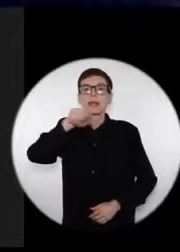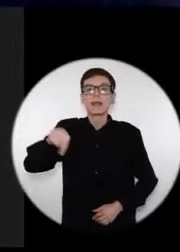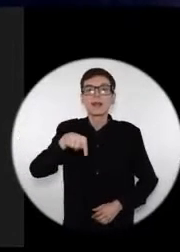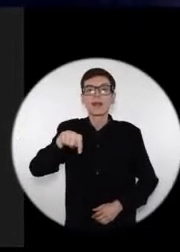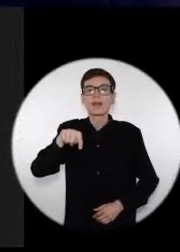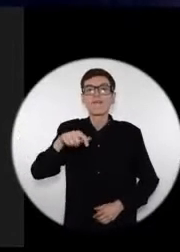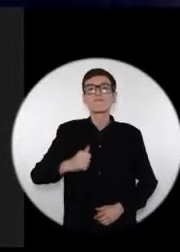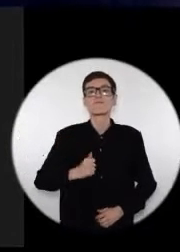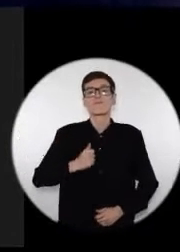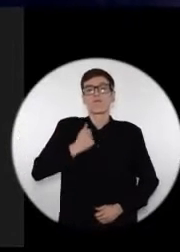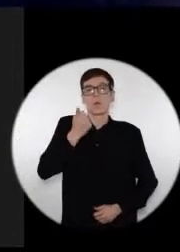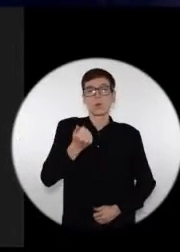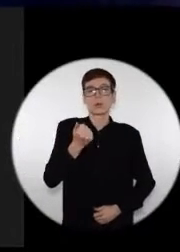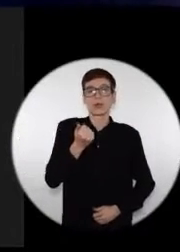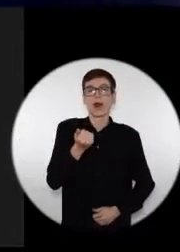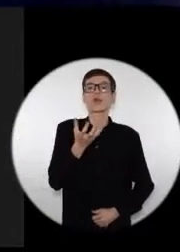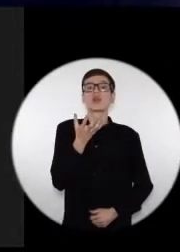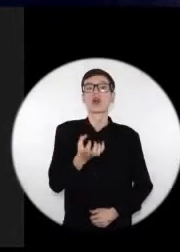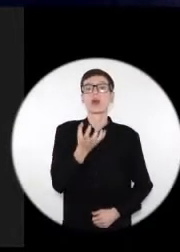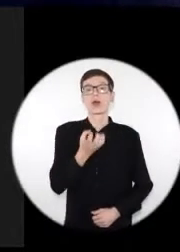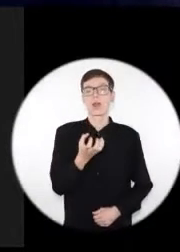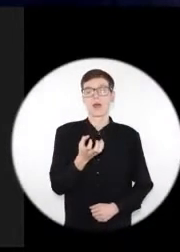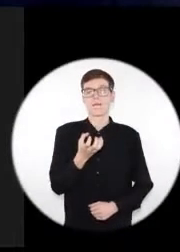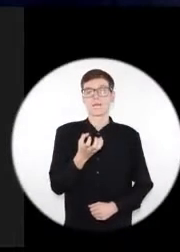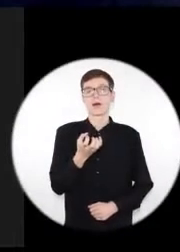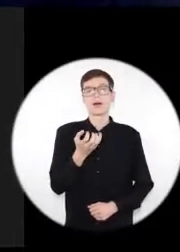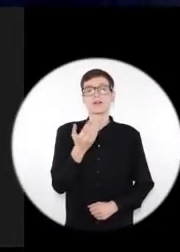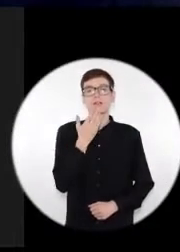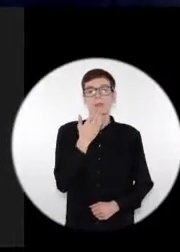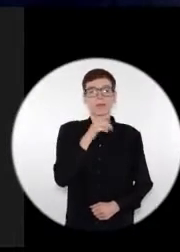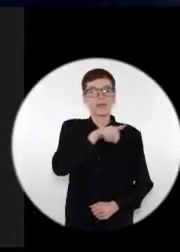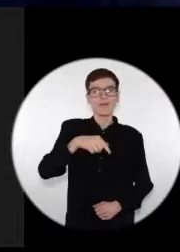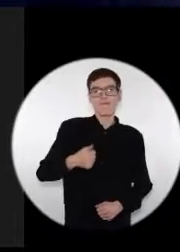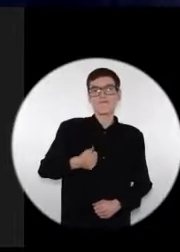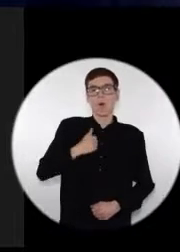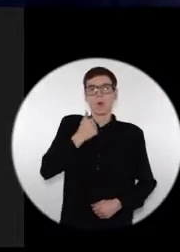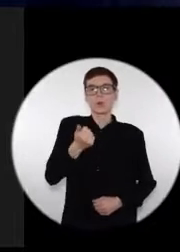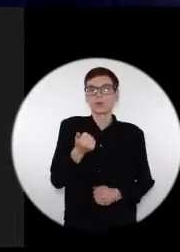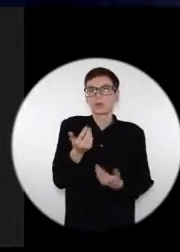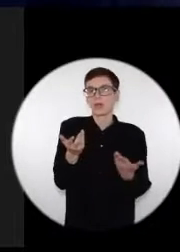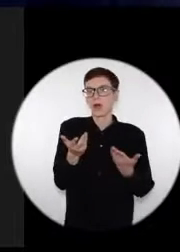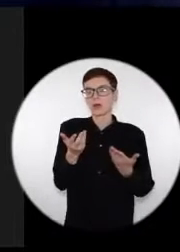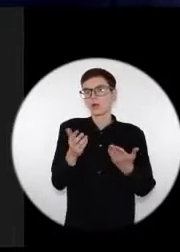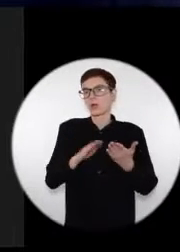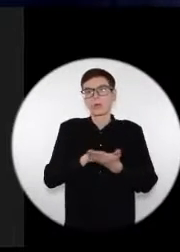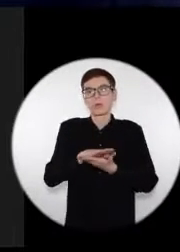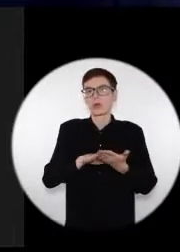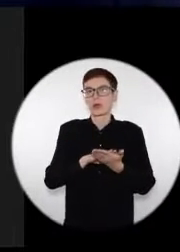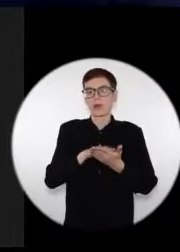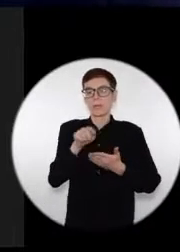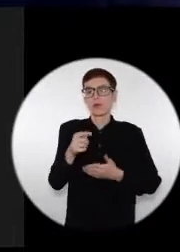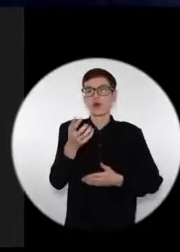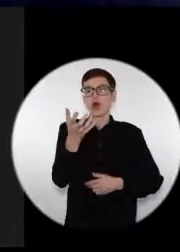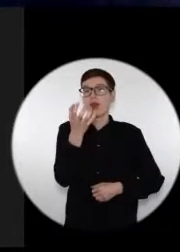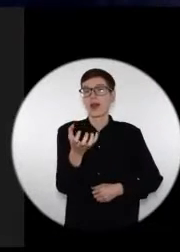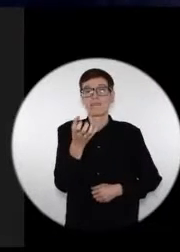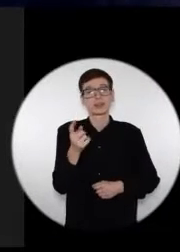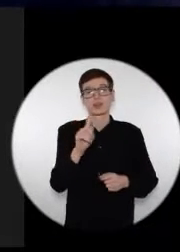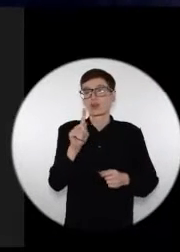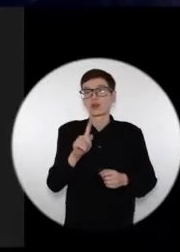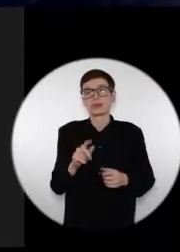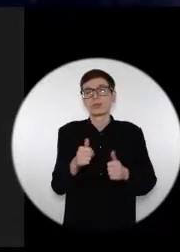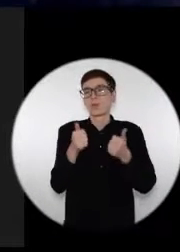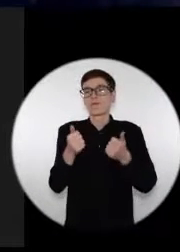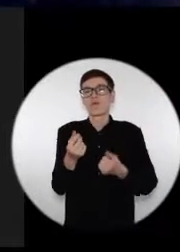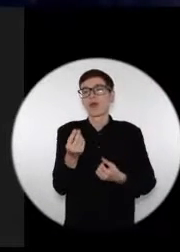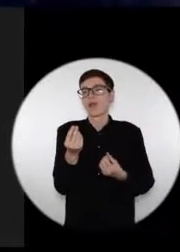dependen absolutamente de voluntarios que graban y de los voluntarios tengan como recursos finalmente o sea